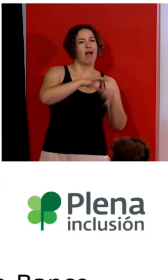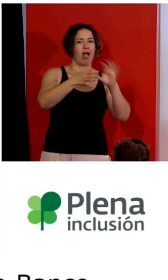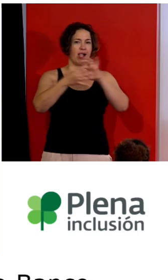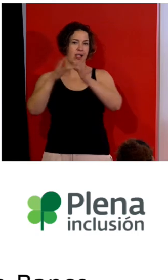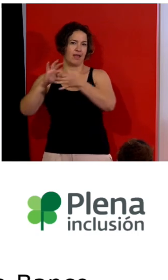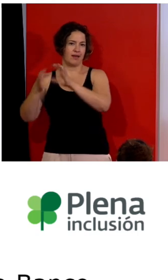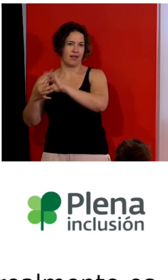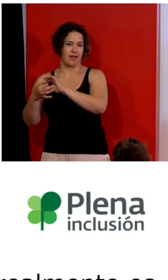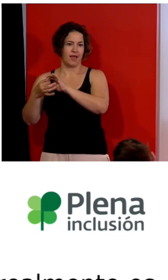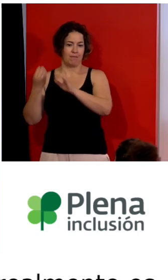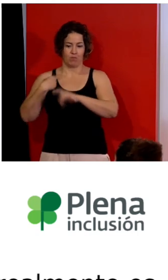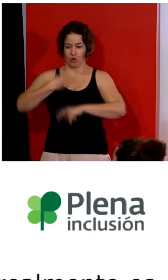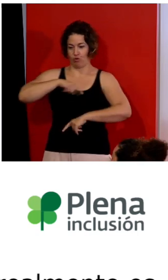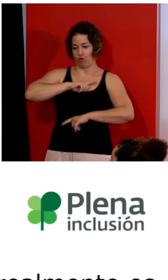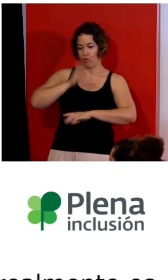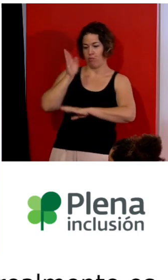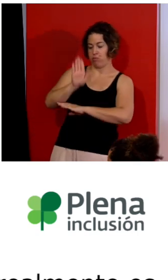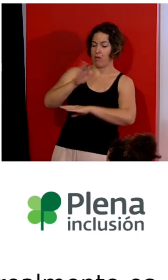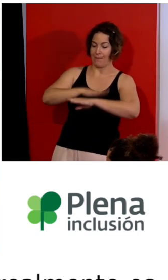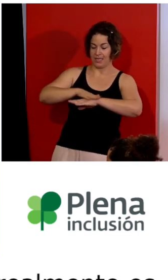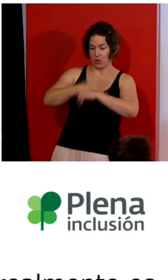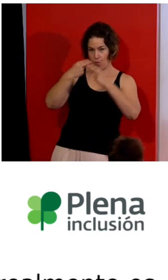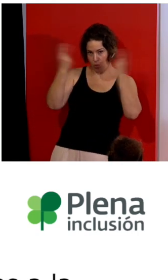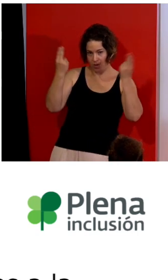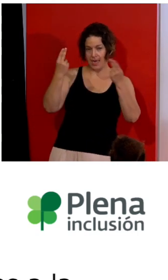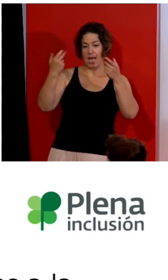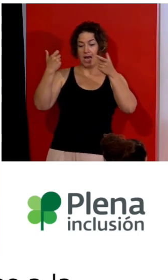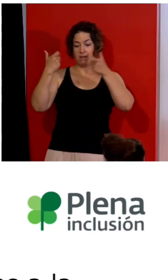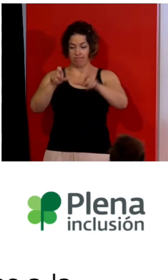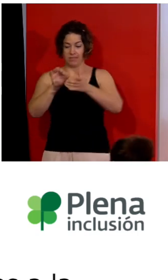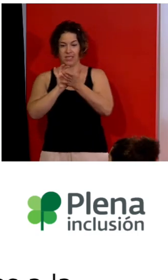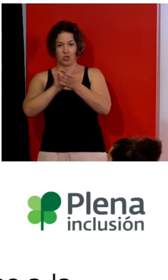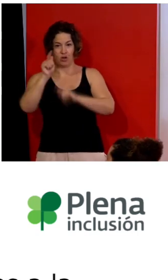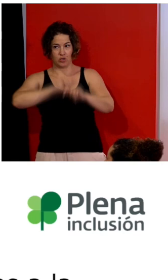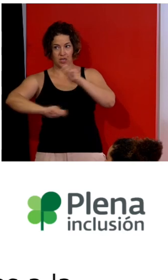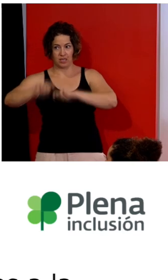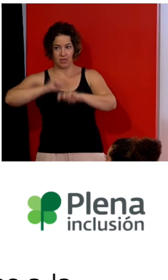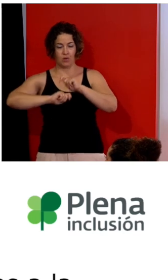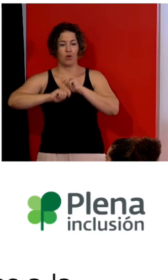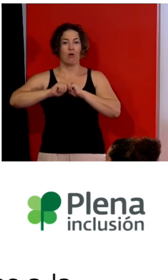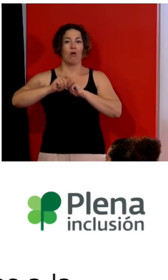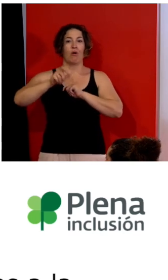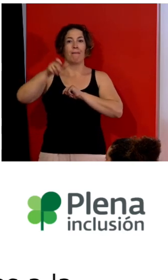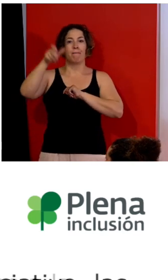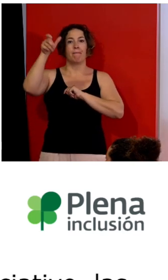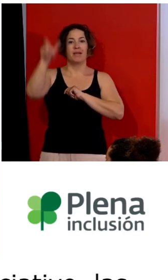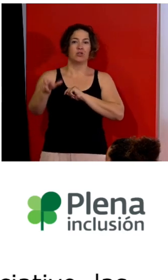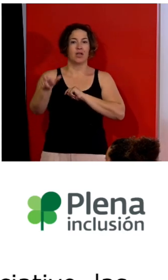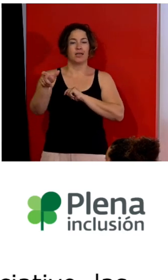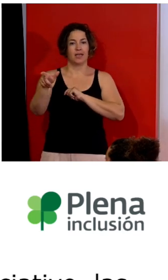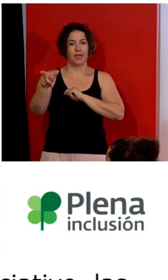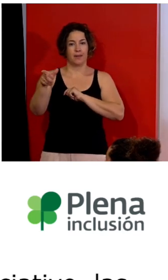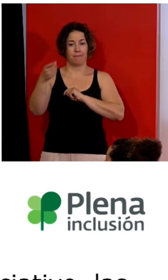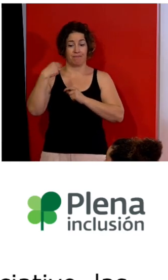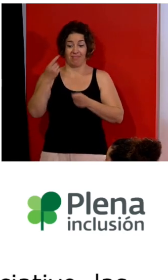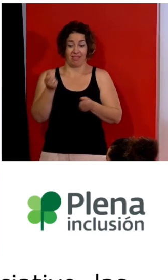que representamos a la administración pública, al sector asociativo, las personas que le ponen el